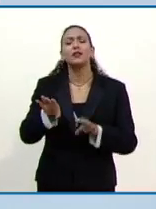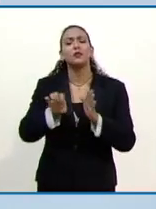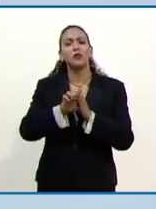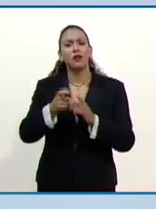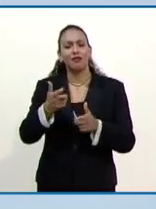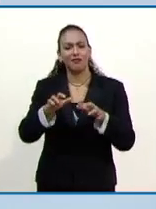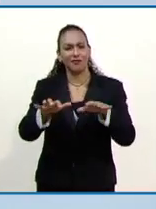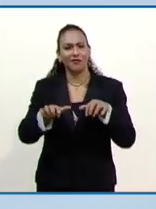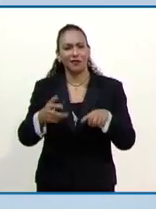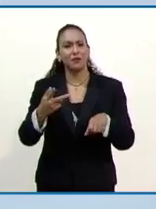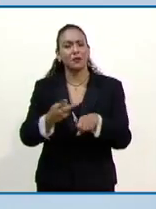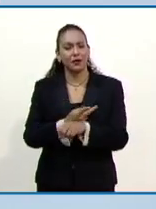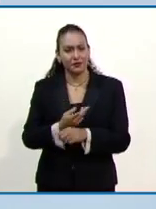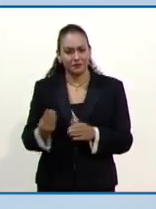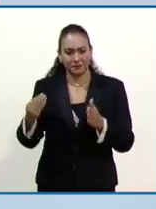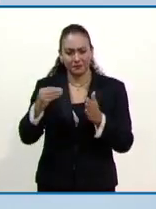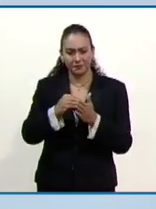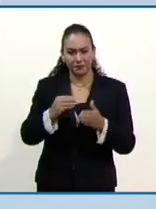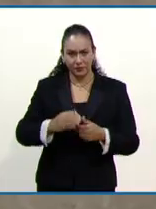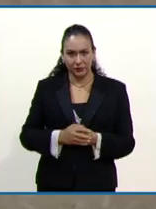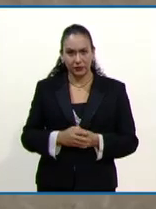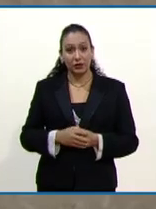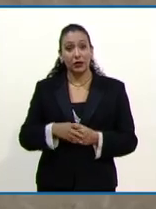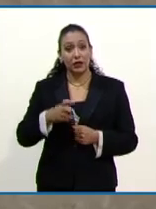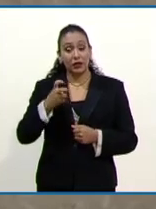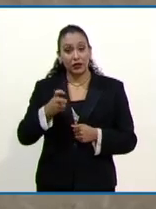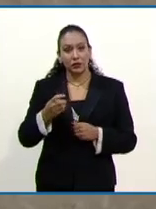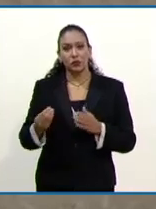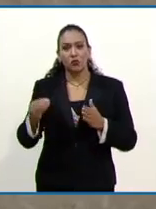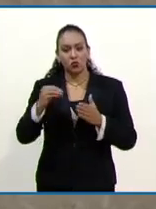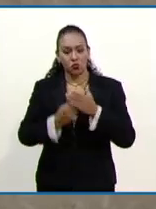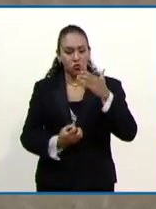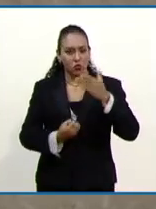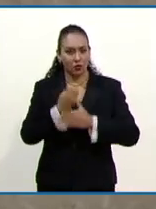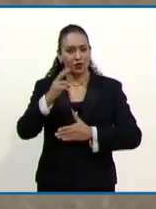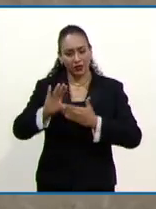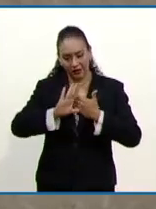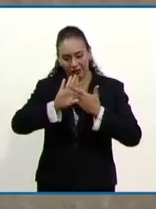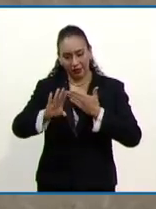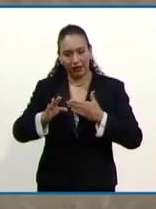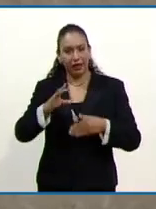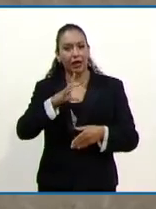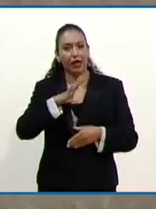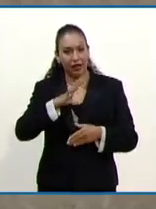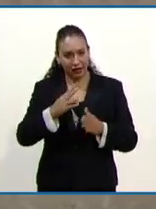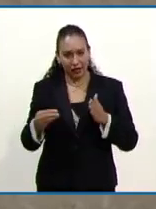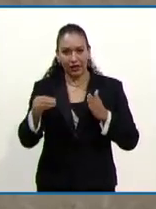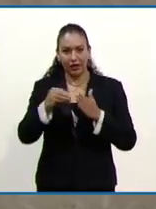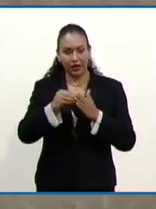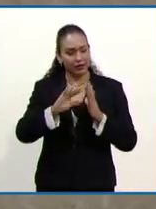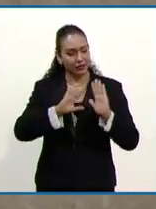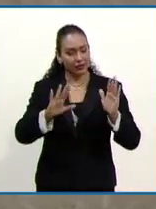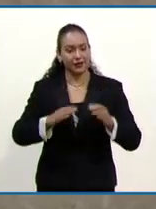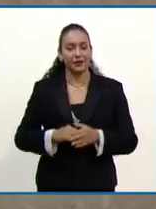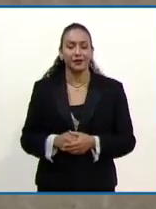habría prescrito. Esto con el fin de que se emita una nueva resolución conforme a los lineamientos fijados por la